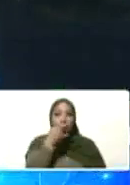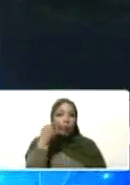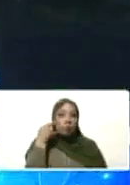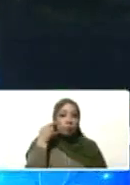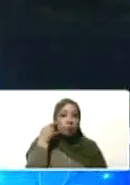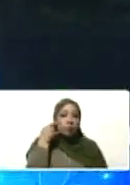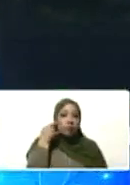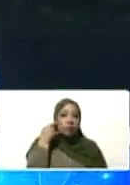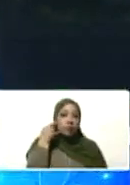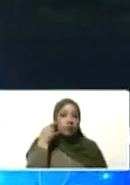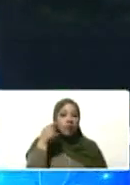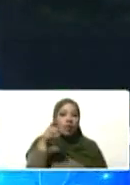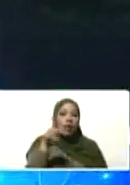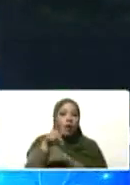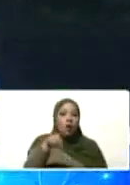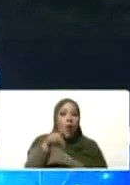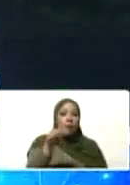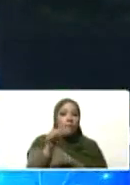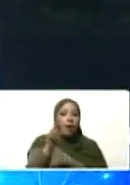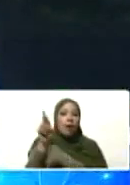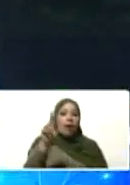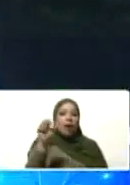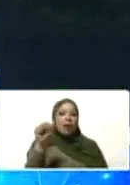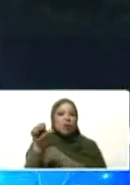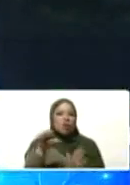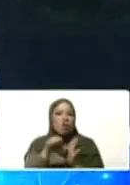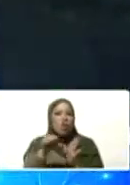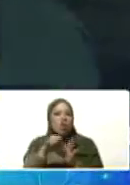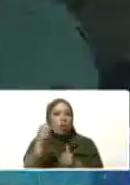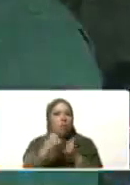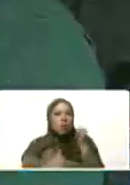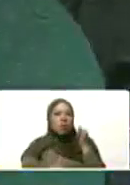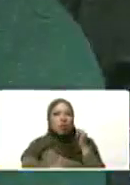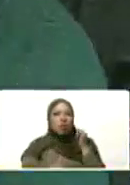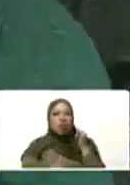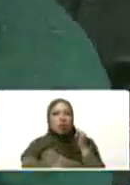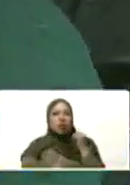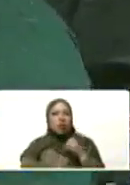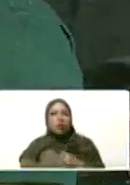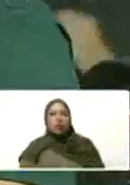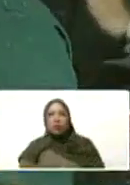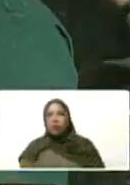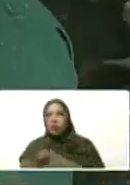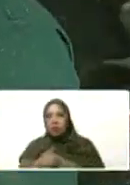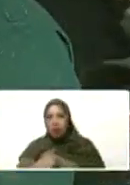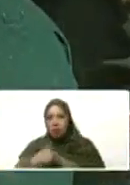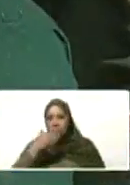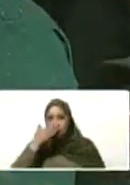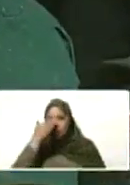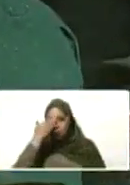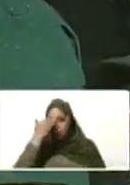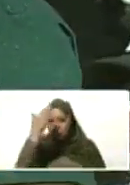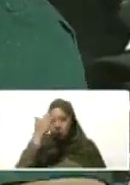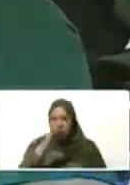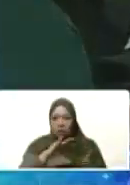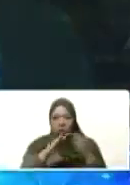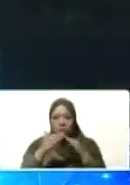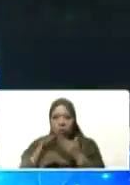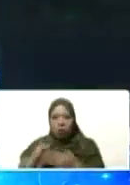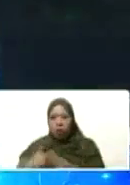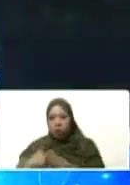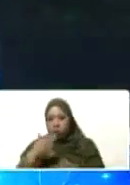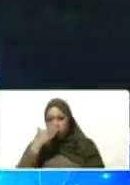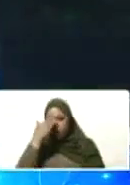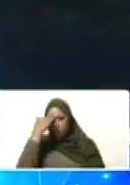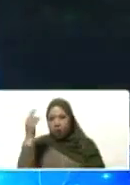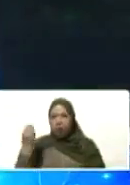Padra, primera vez que veo ese apellido. ¿Dónde viene ese apellido? Árabe. Ah, bueno, aquí tenemos a la comunidad árabe, pues. Bueno, en